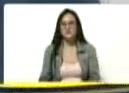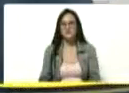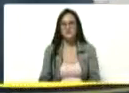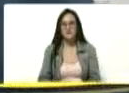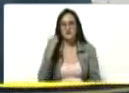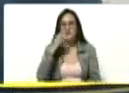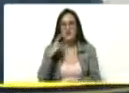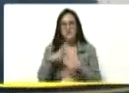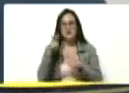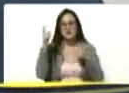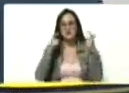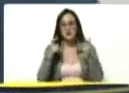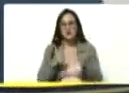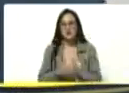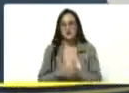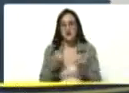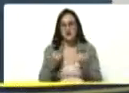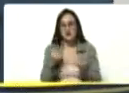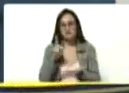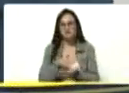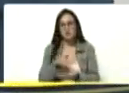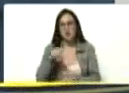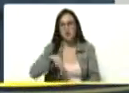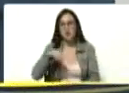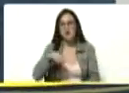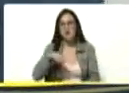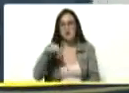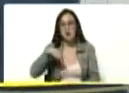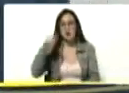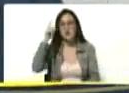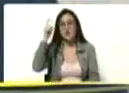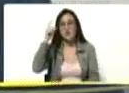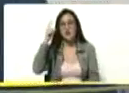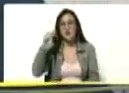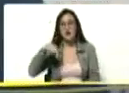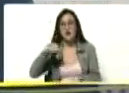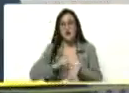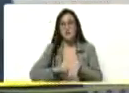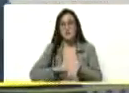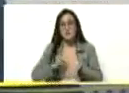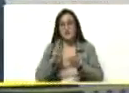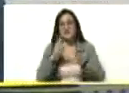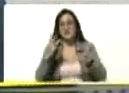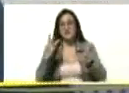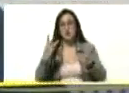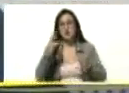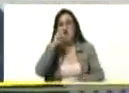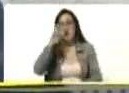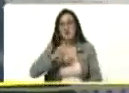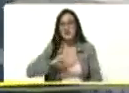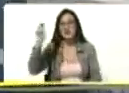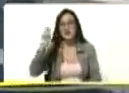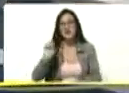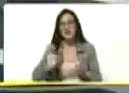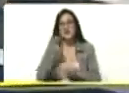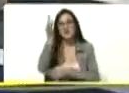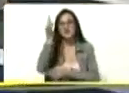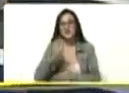Fidel y Chávez están presentes aquí este día, en este 18 aniversario de la fundación